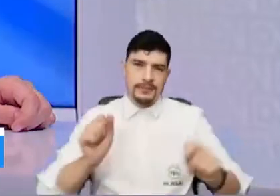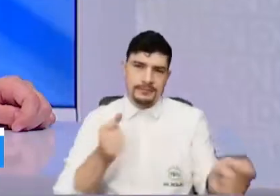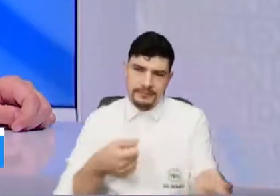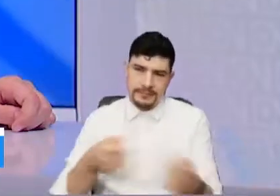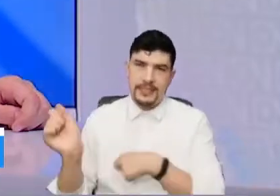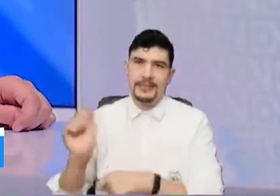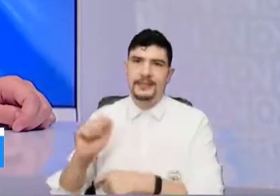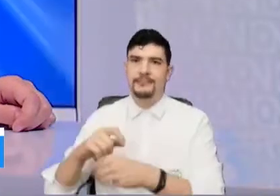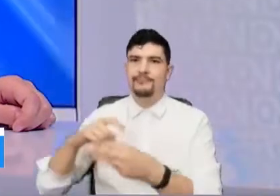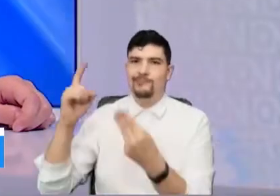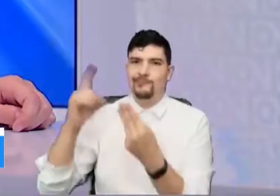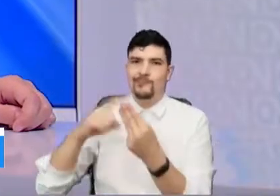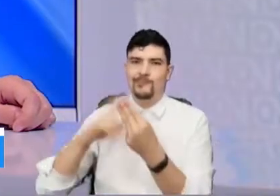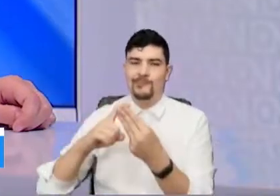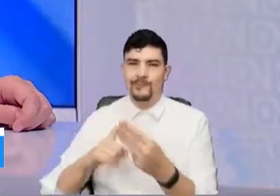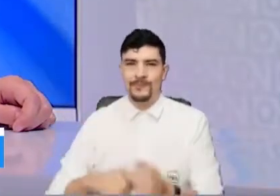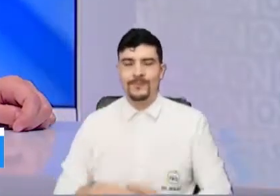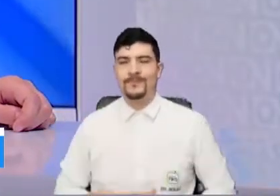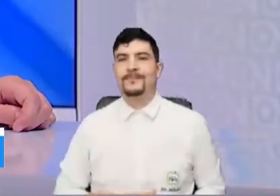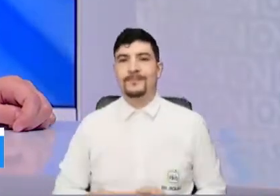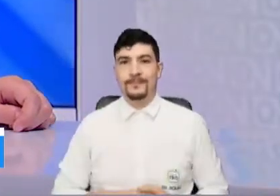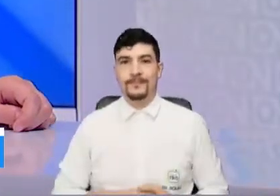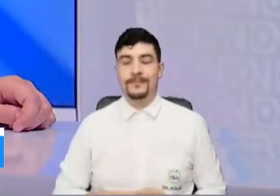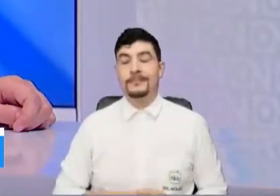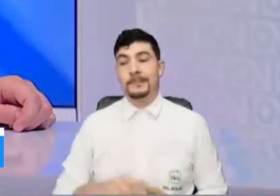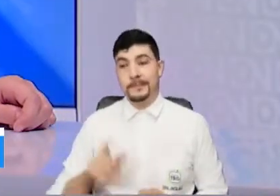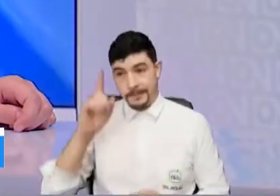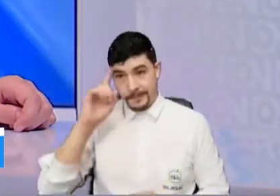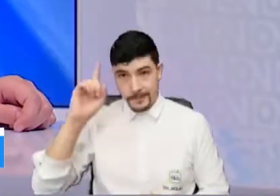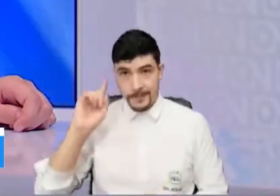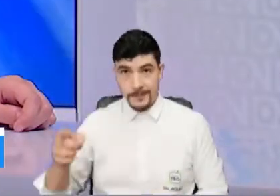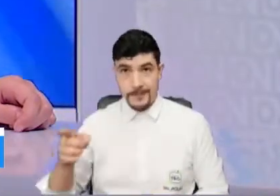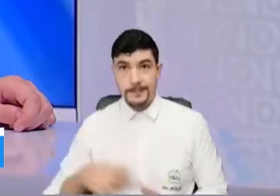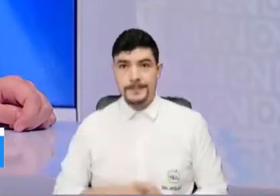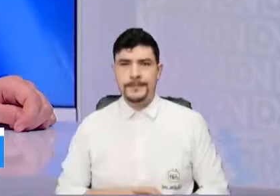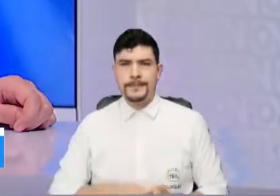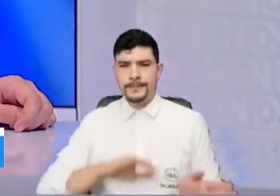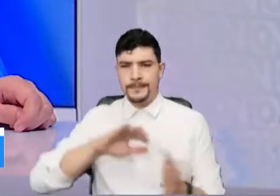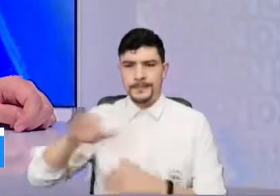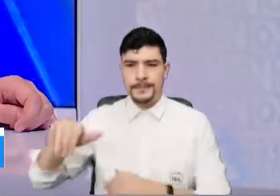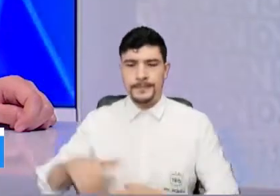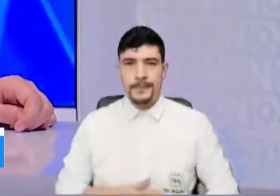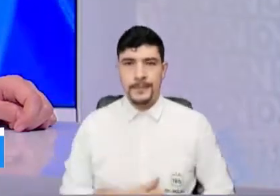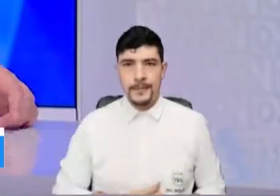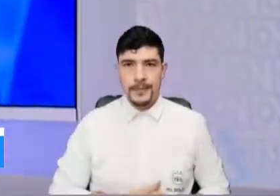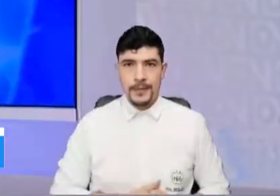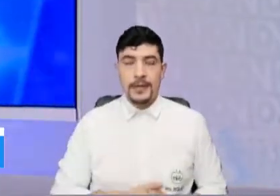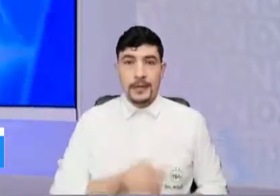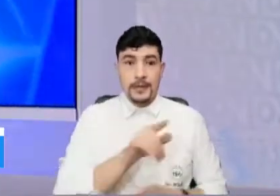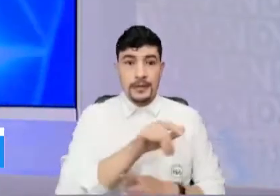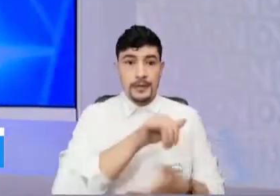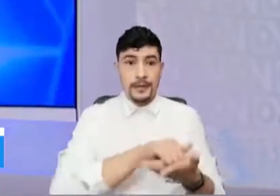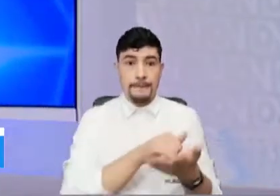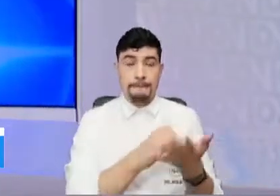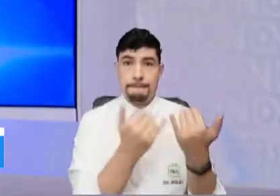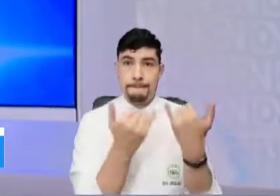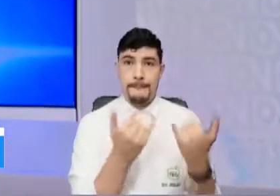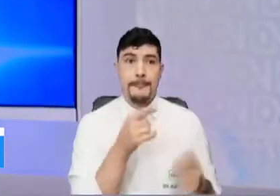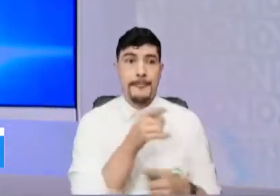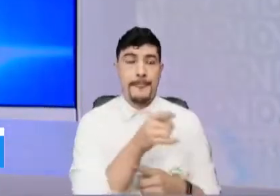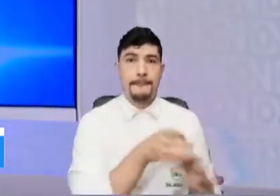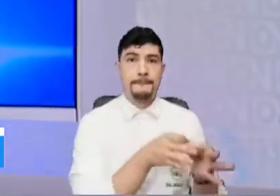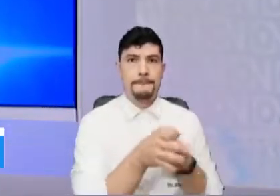La Policía Nacional viene adelantando actividades para prevenir la actividad delincuencial. En esta oportunidad, en San Gil se desarrolla el